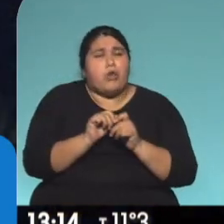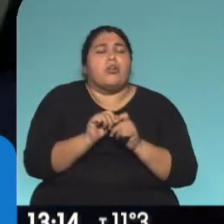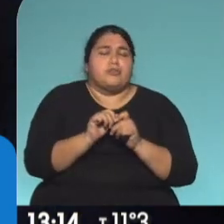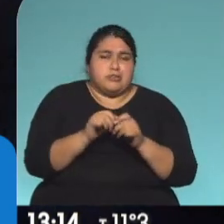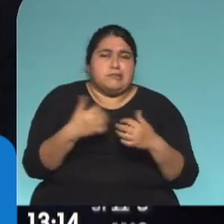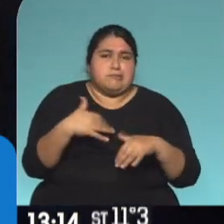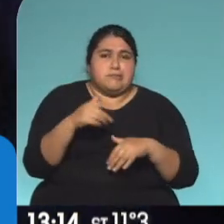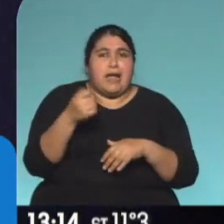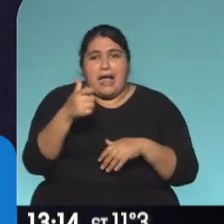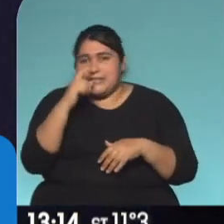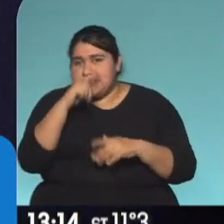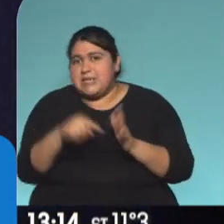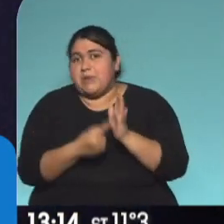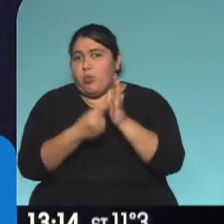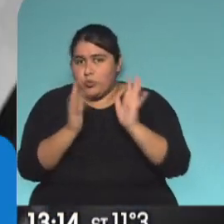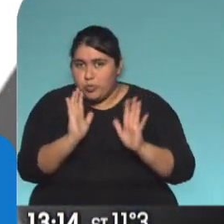postulantes es de 7 puntos.